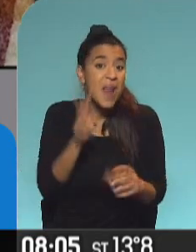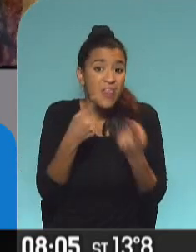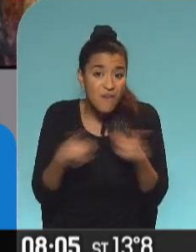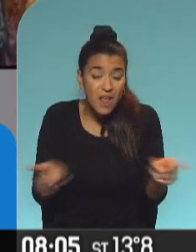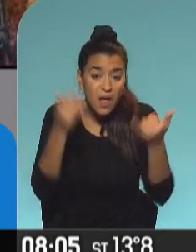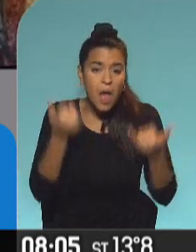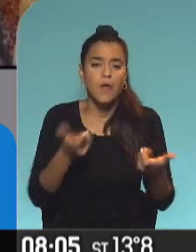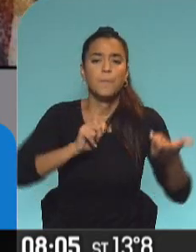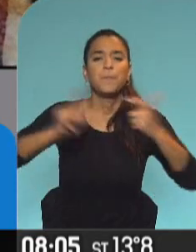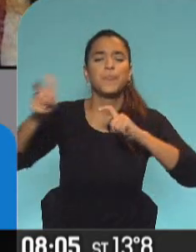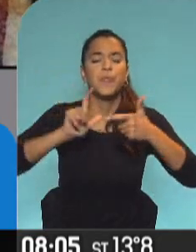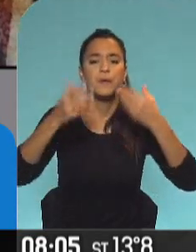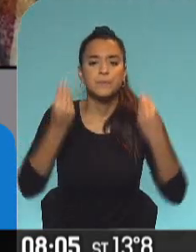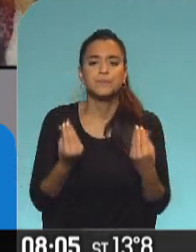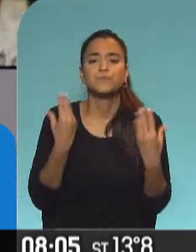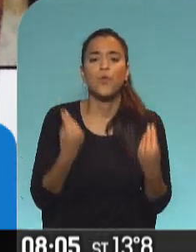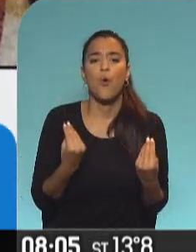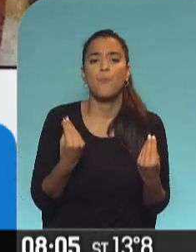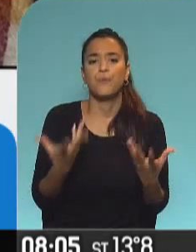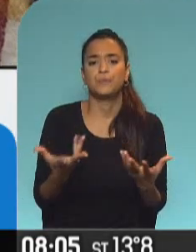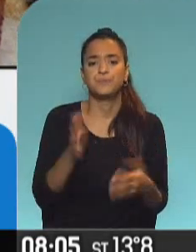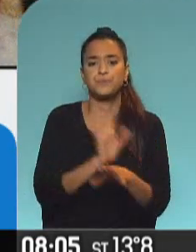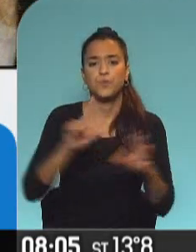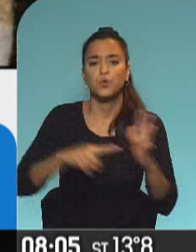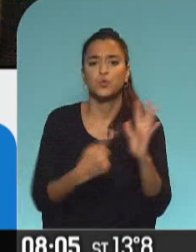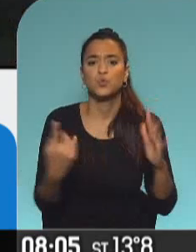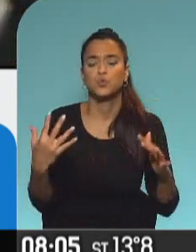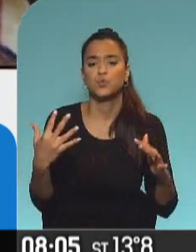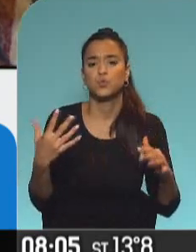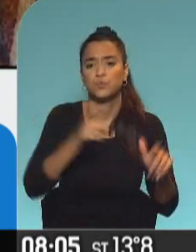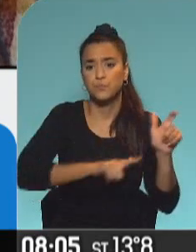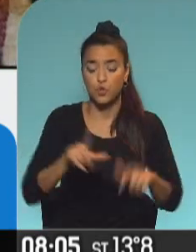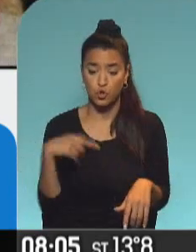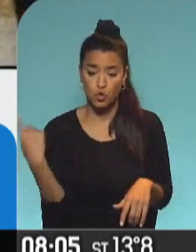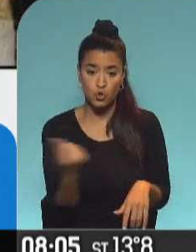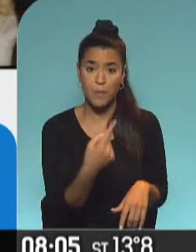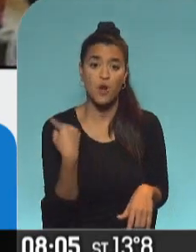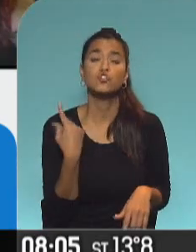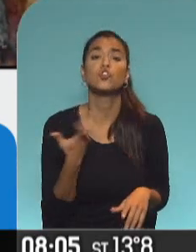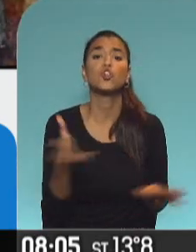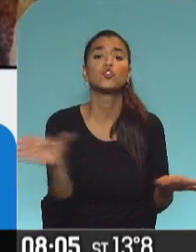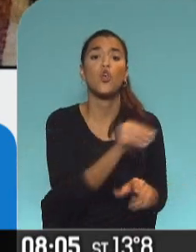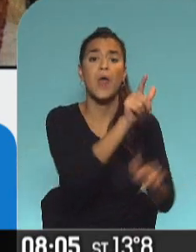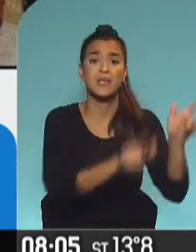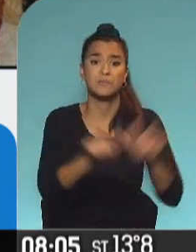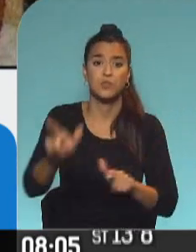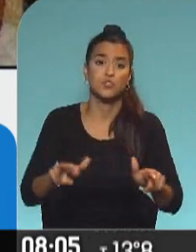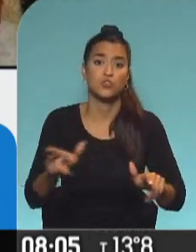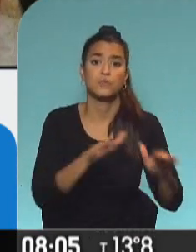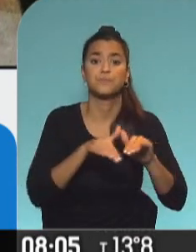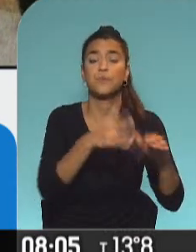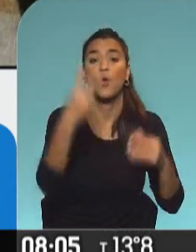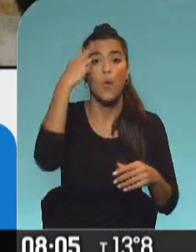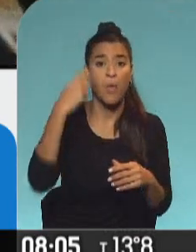una clara diferencia en términos de cómo tratar a la ciudadanía. Para nosotros, todos los ciudadanos son iguales. Y lo que quedó claro el sábado, en la 9 de